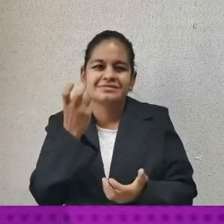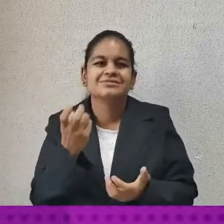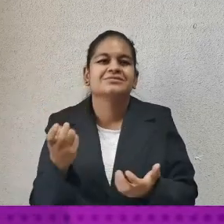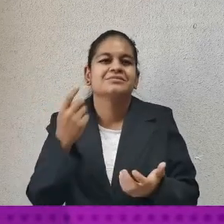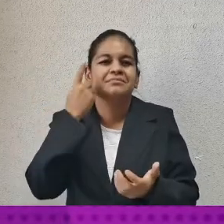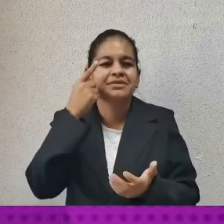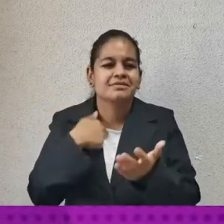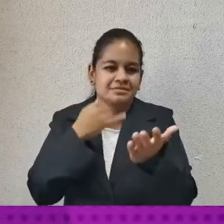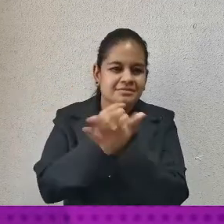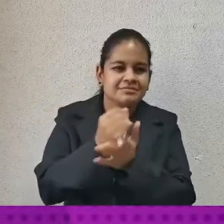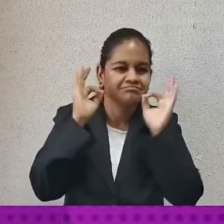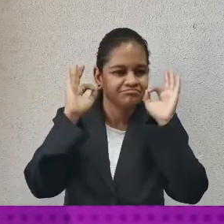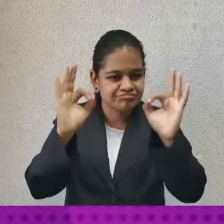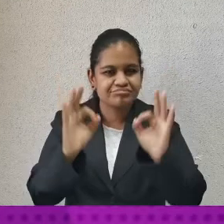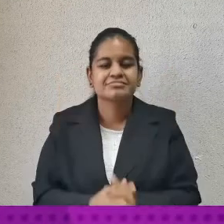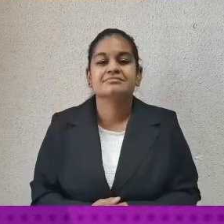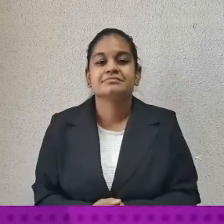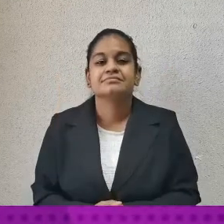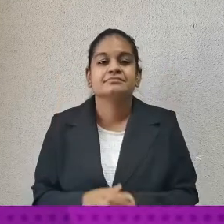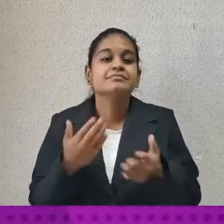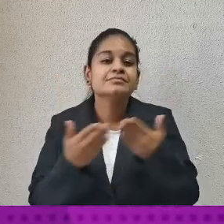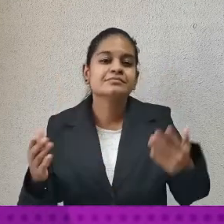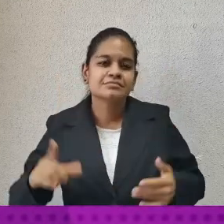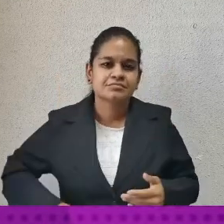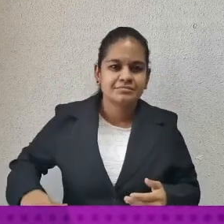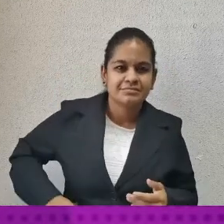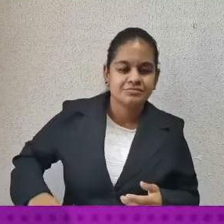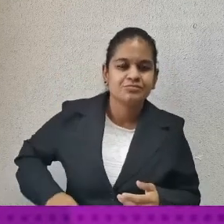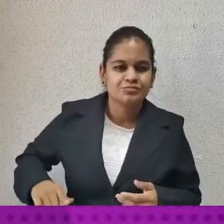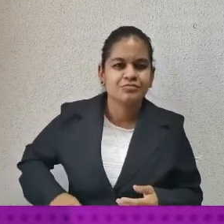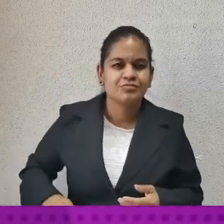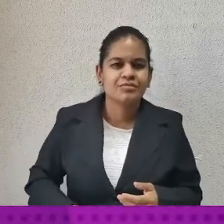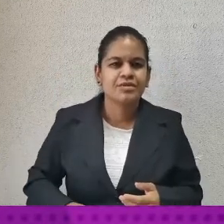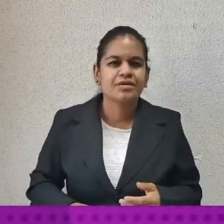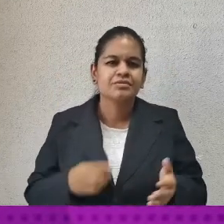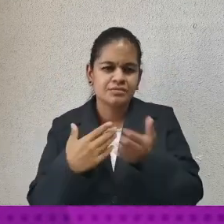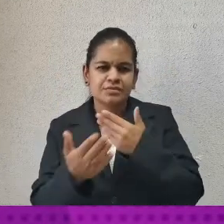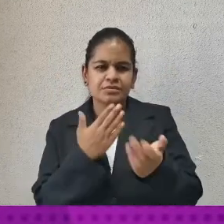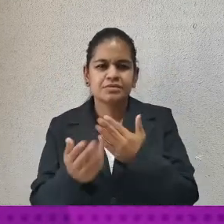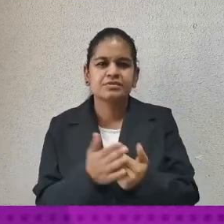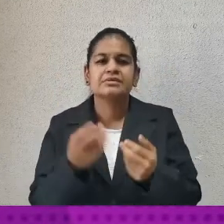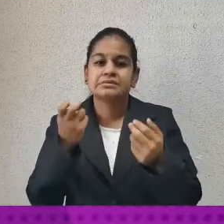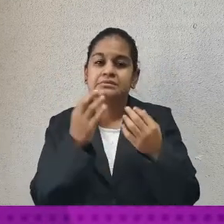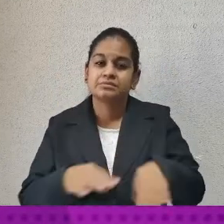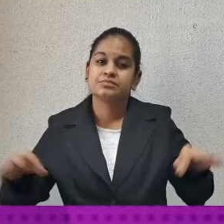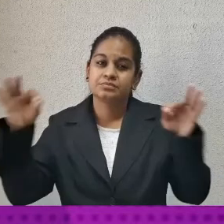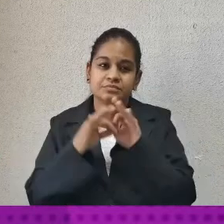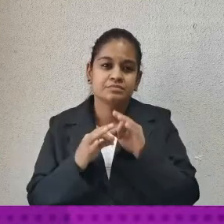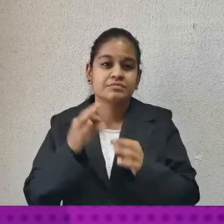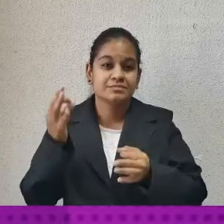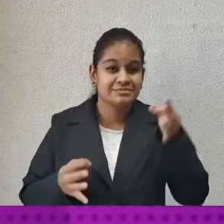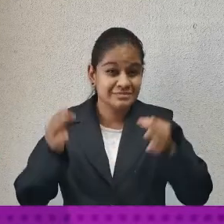contemporáneos, una de sus características principales que reviste es tener tribunales profesionales, autónomos